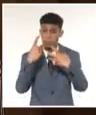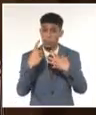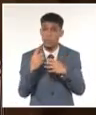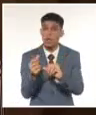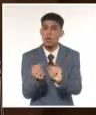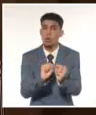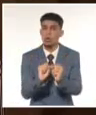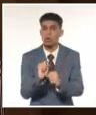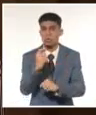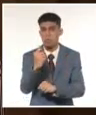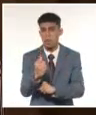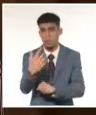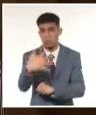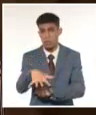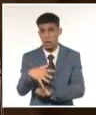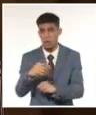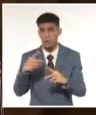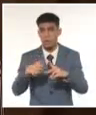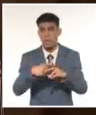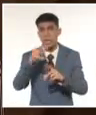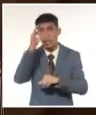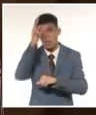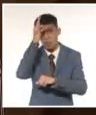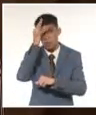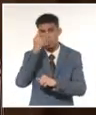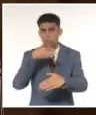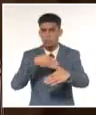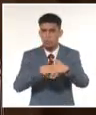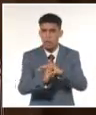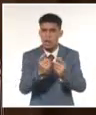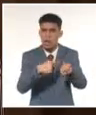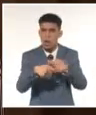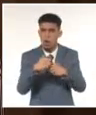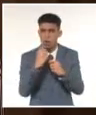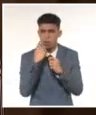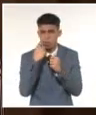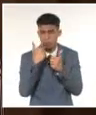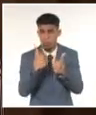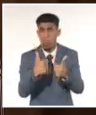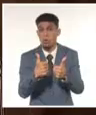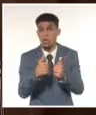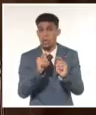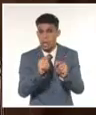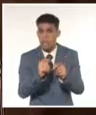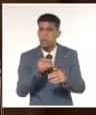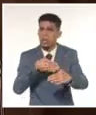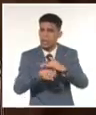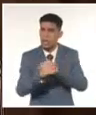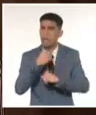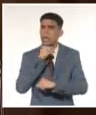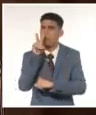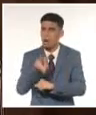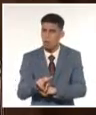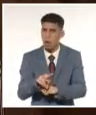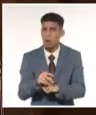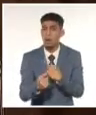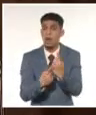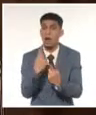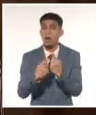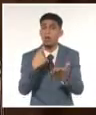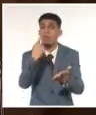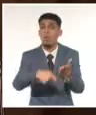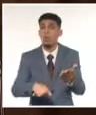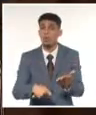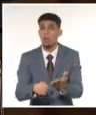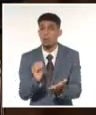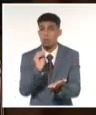inspección fiscal integral, entrar a los negocios más grandes con mayor inspección fiscal. La idea no es perseguir,